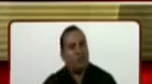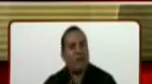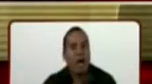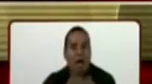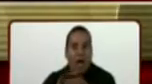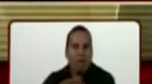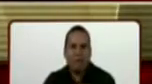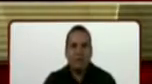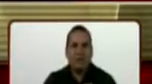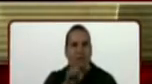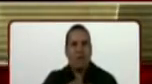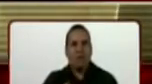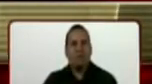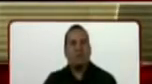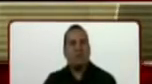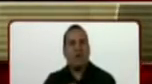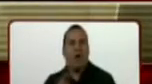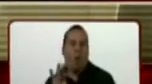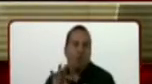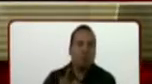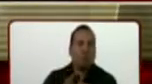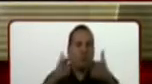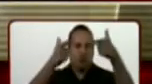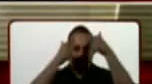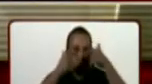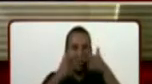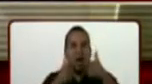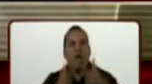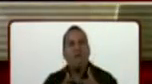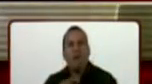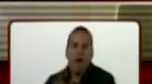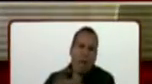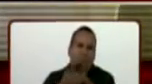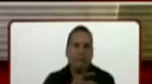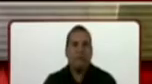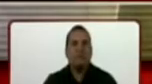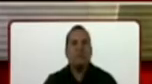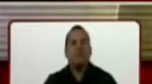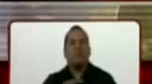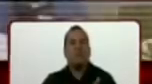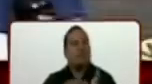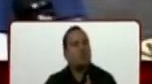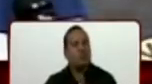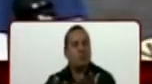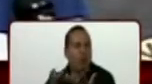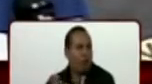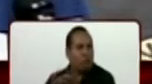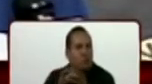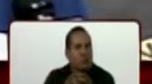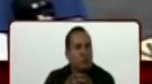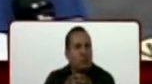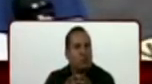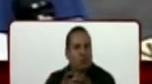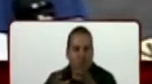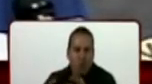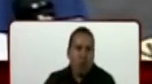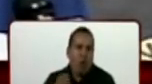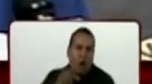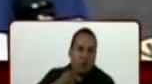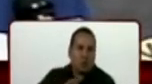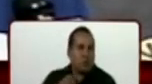a las fuerzas de Chávez, a una segunda arremetida con la caballería en redoble para